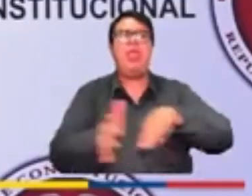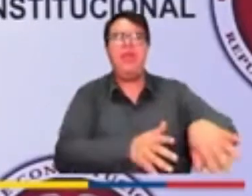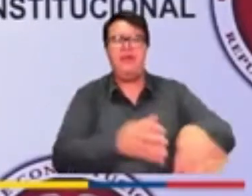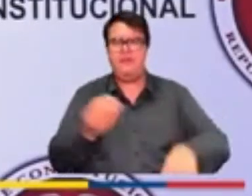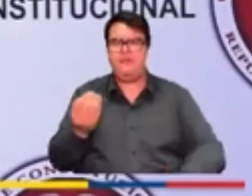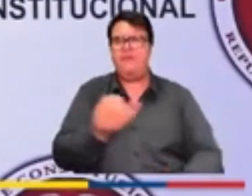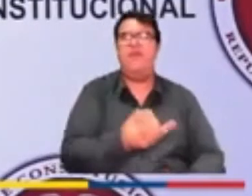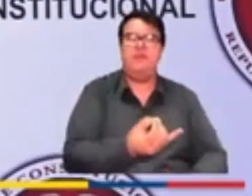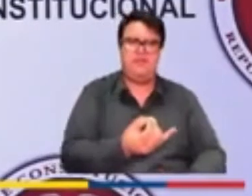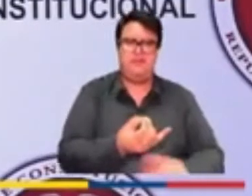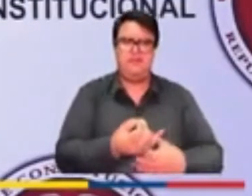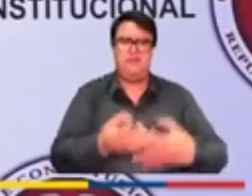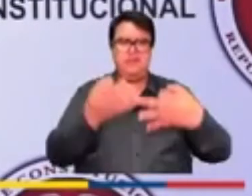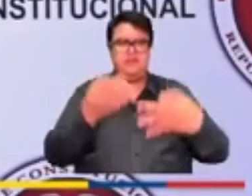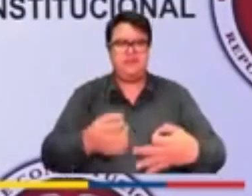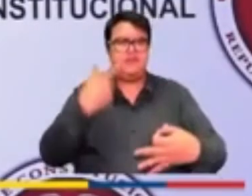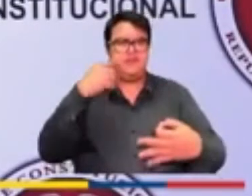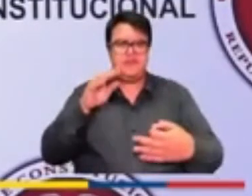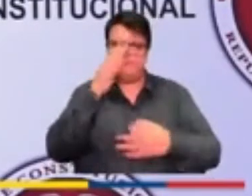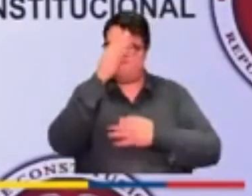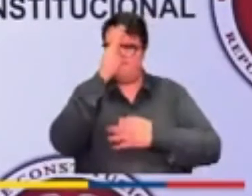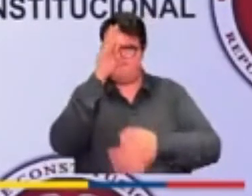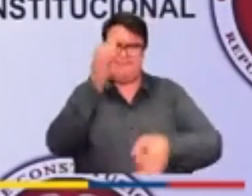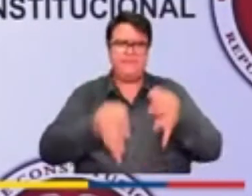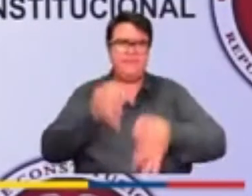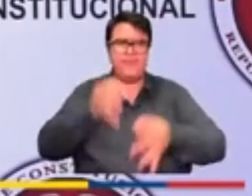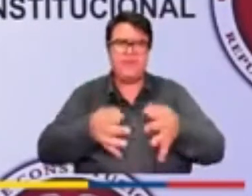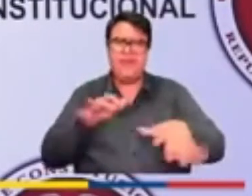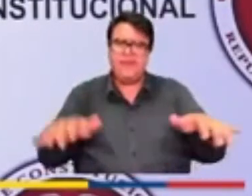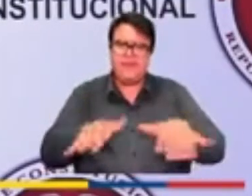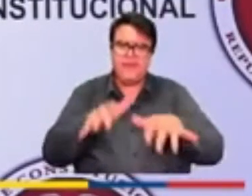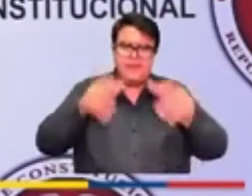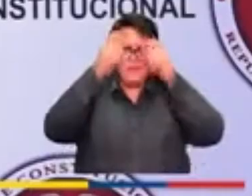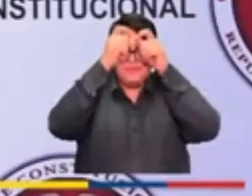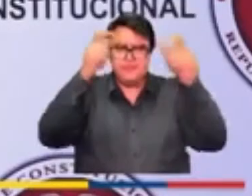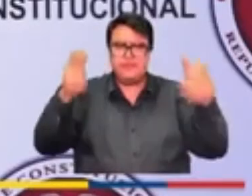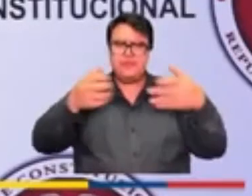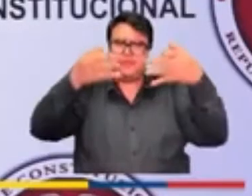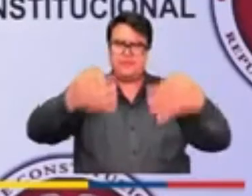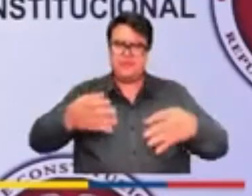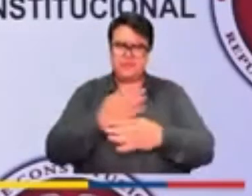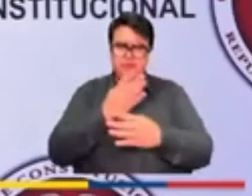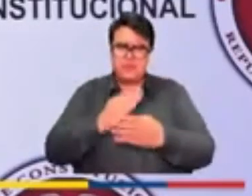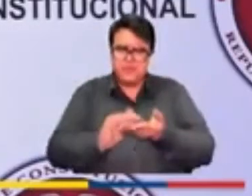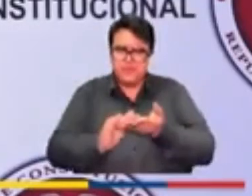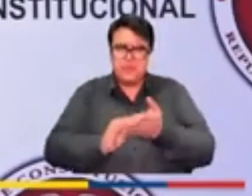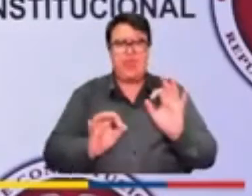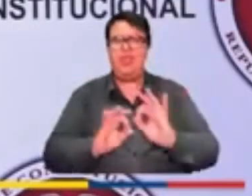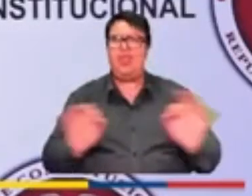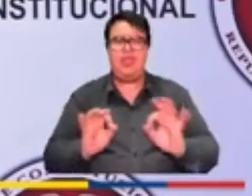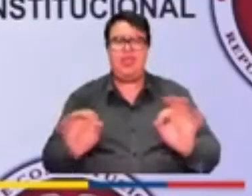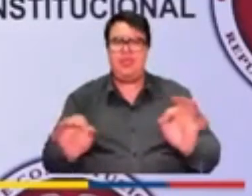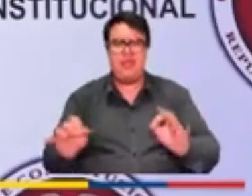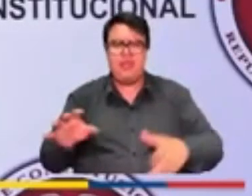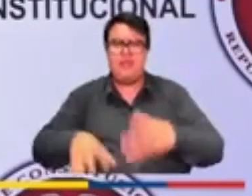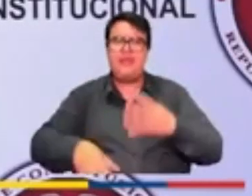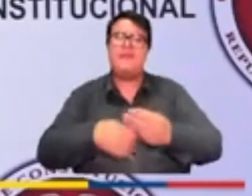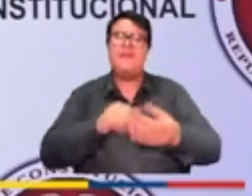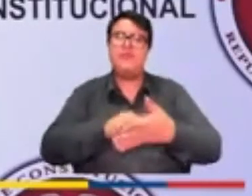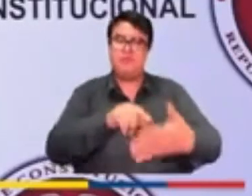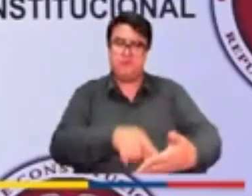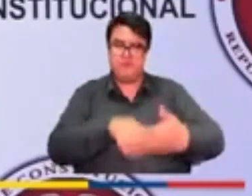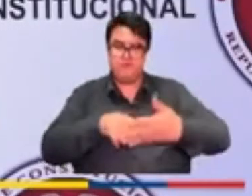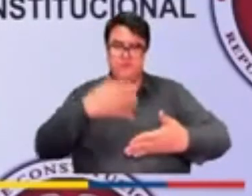Existe una incertidumbre jurídica y una acción estatal que no está resolviendo las problemáticas y que tampoco permite entonces